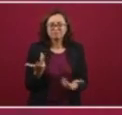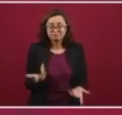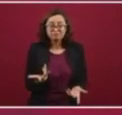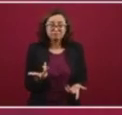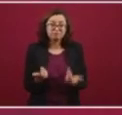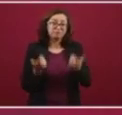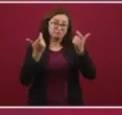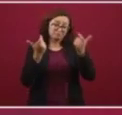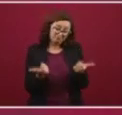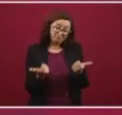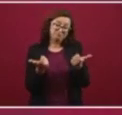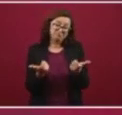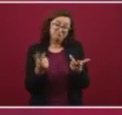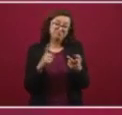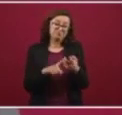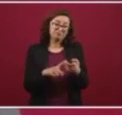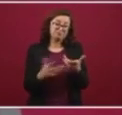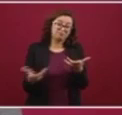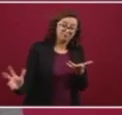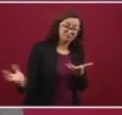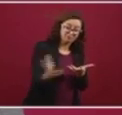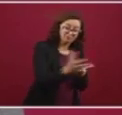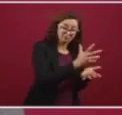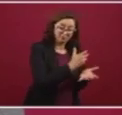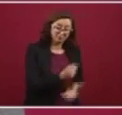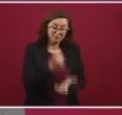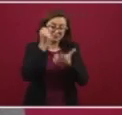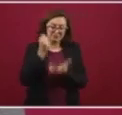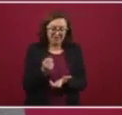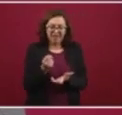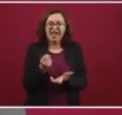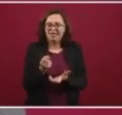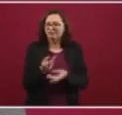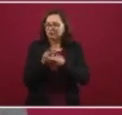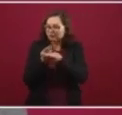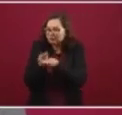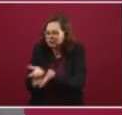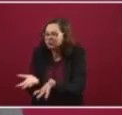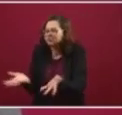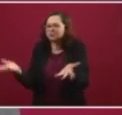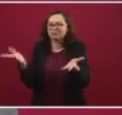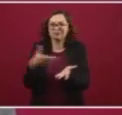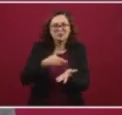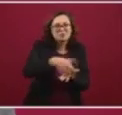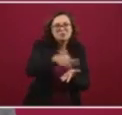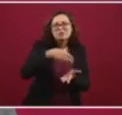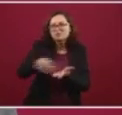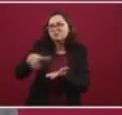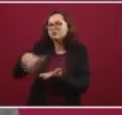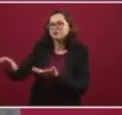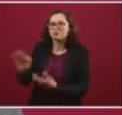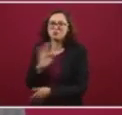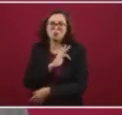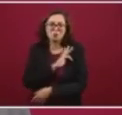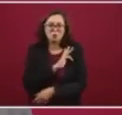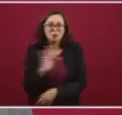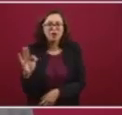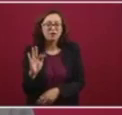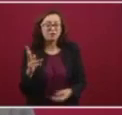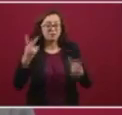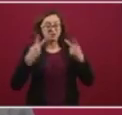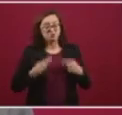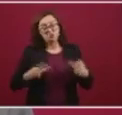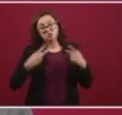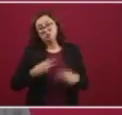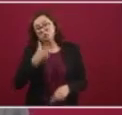riqueza, distribuir riqueza. Los trabajadores mineros son de